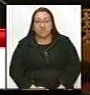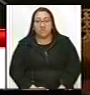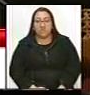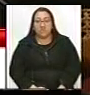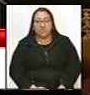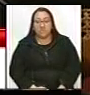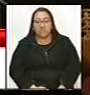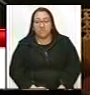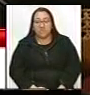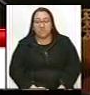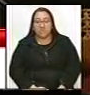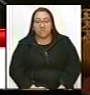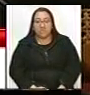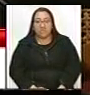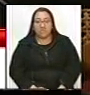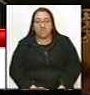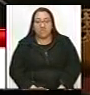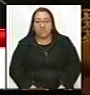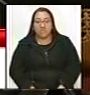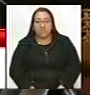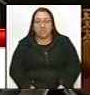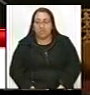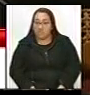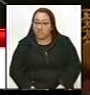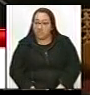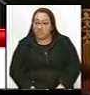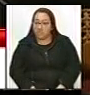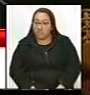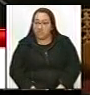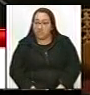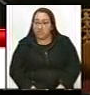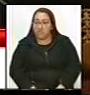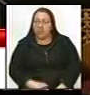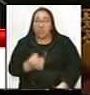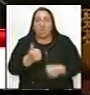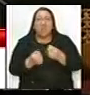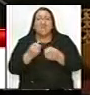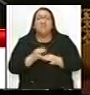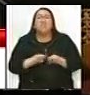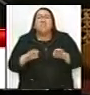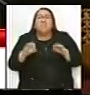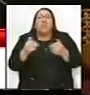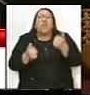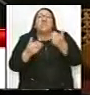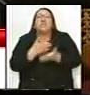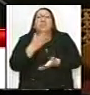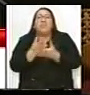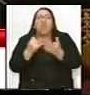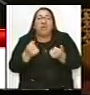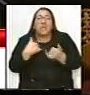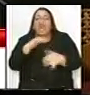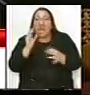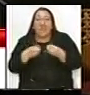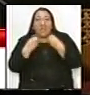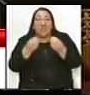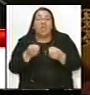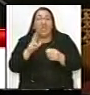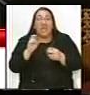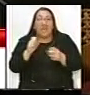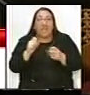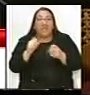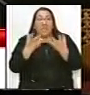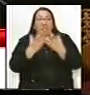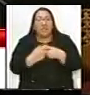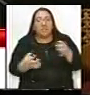cuál fue la situación al momento que se concedió la red dorsal nacional de fibra óptica y esto es sumamente